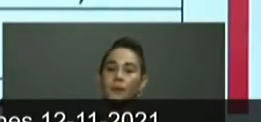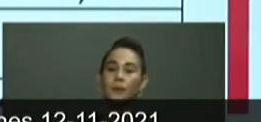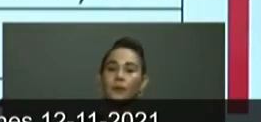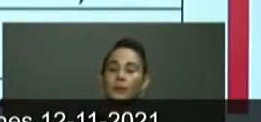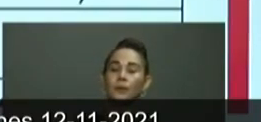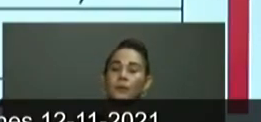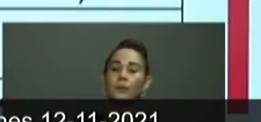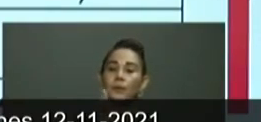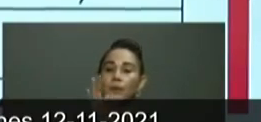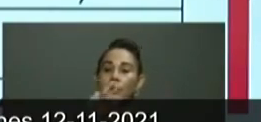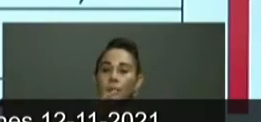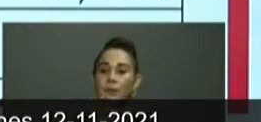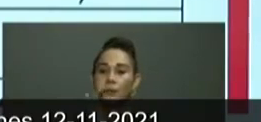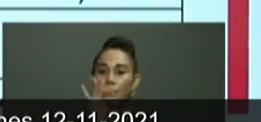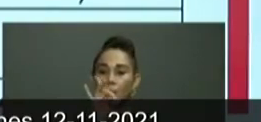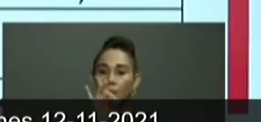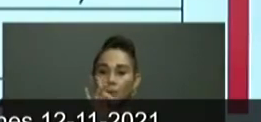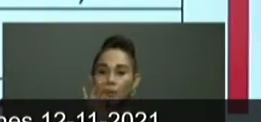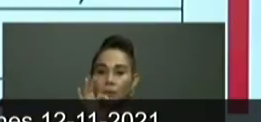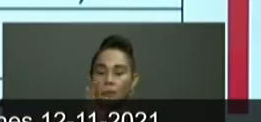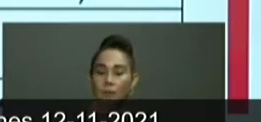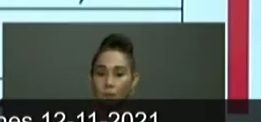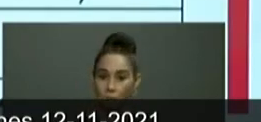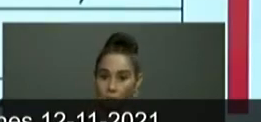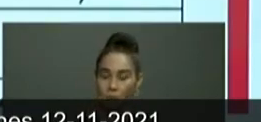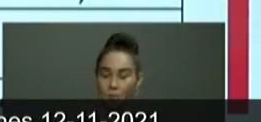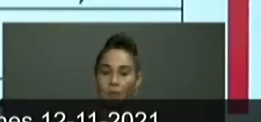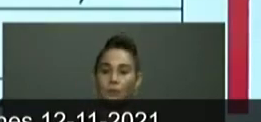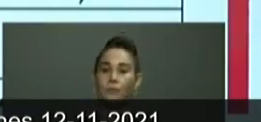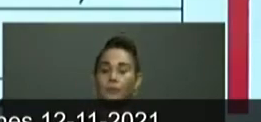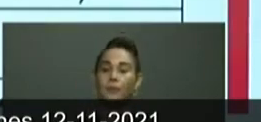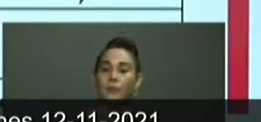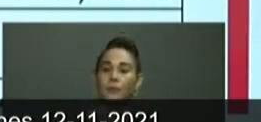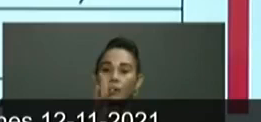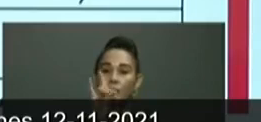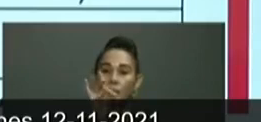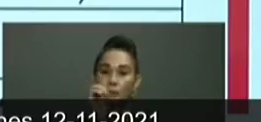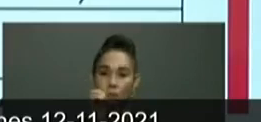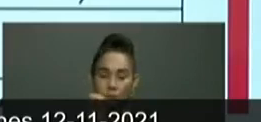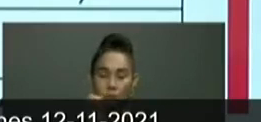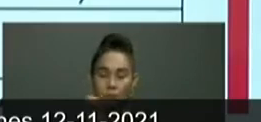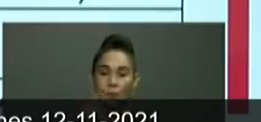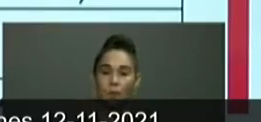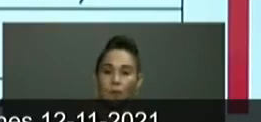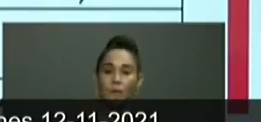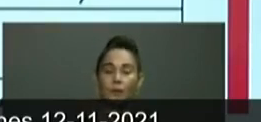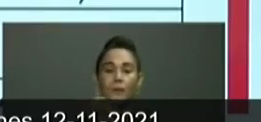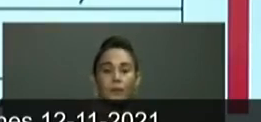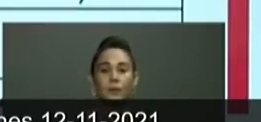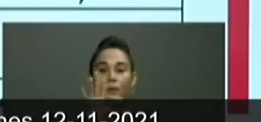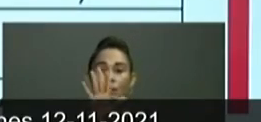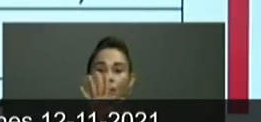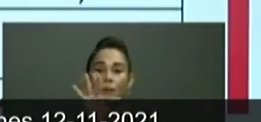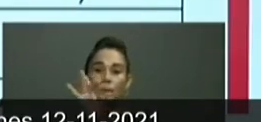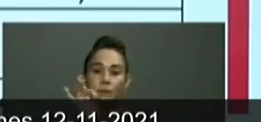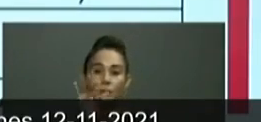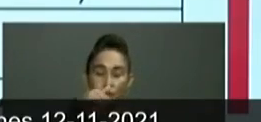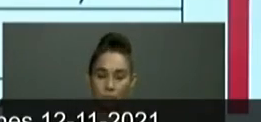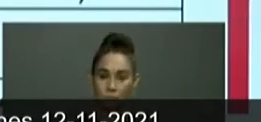2019 89 mil, 2020 80 mil, 2021 58 mil. O